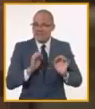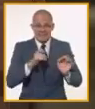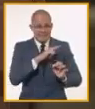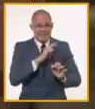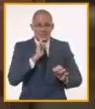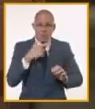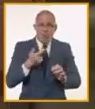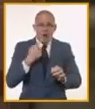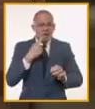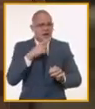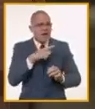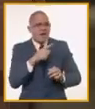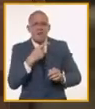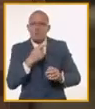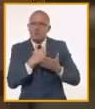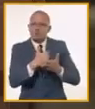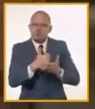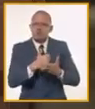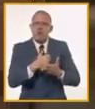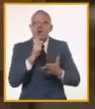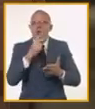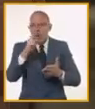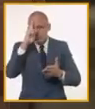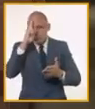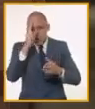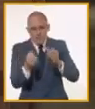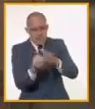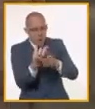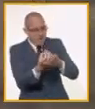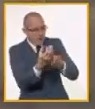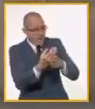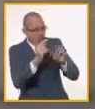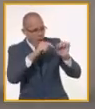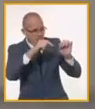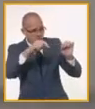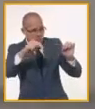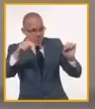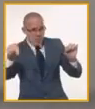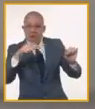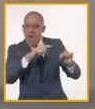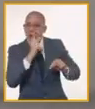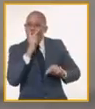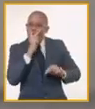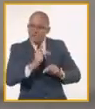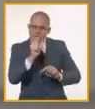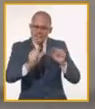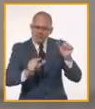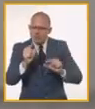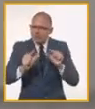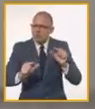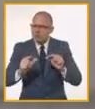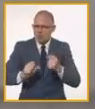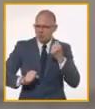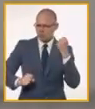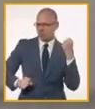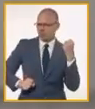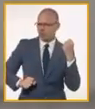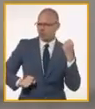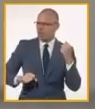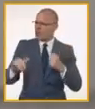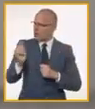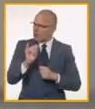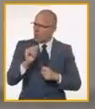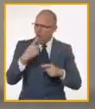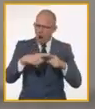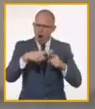de hospitales y dispensarios de campaña que prestaron servicio no solo a los combatientes,